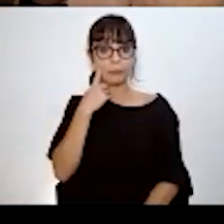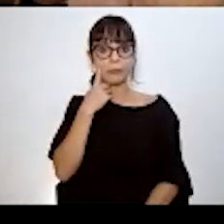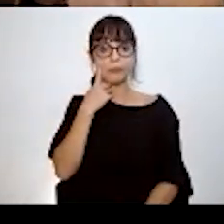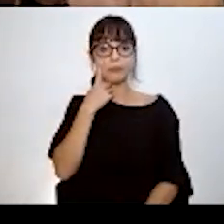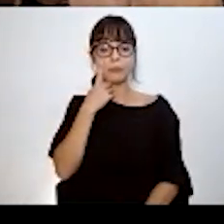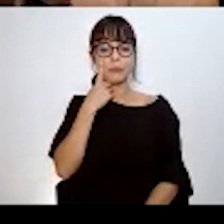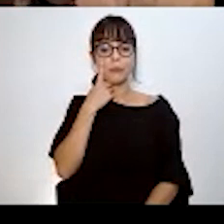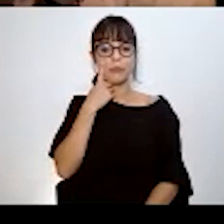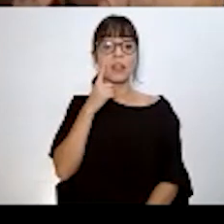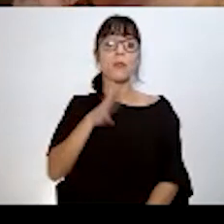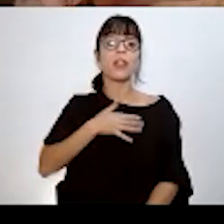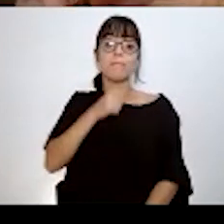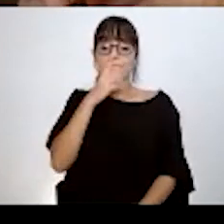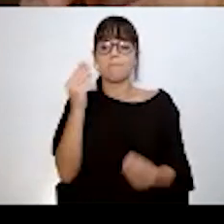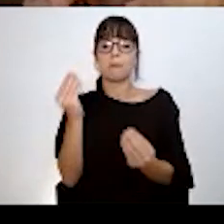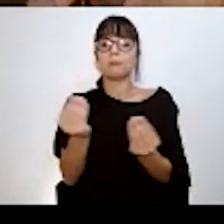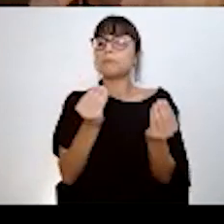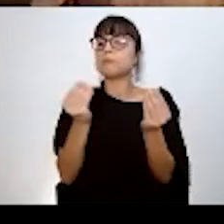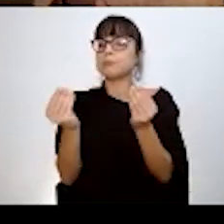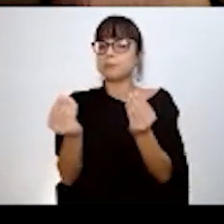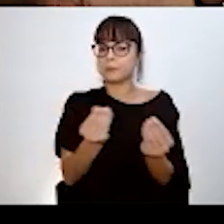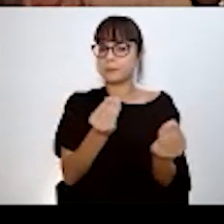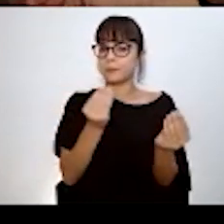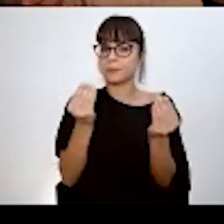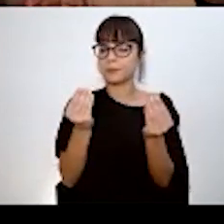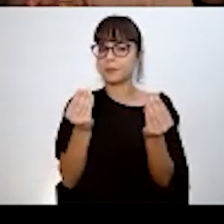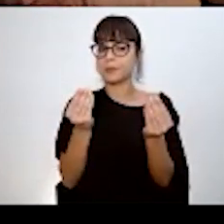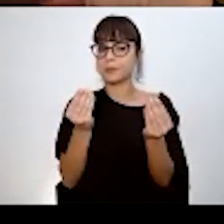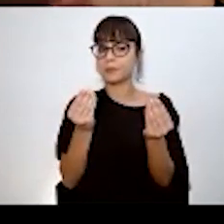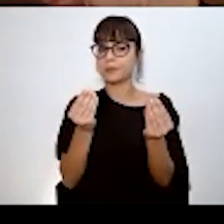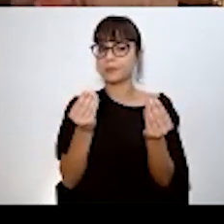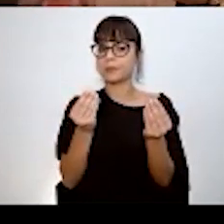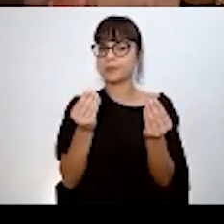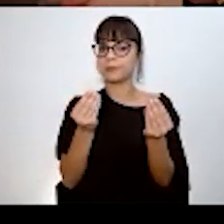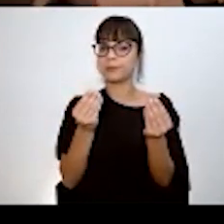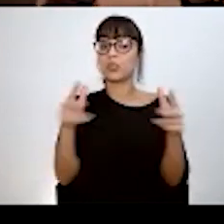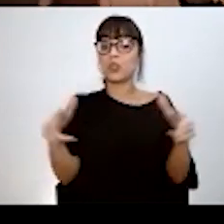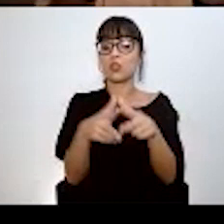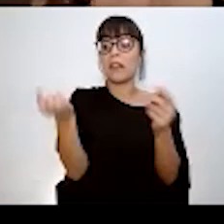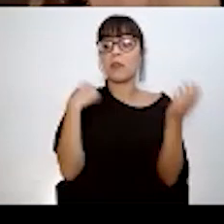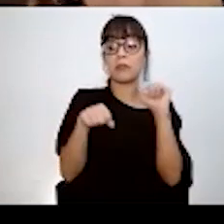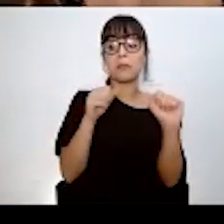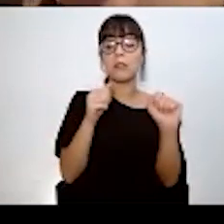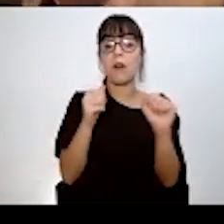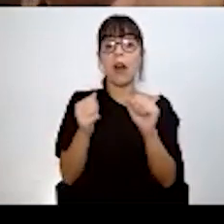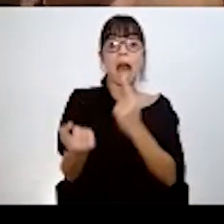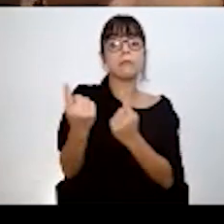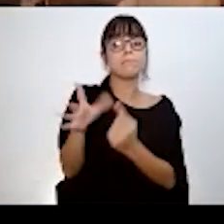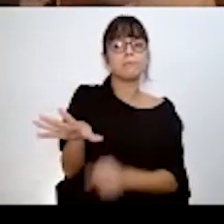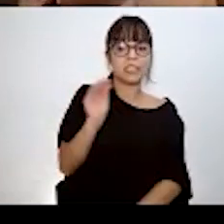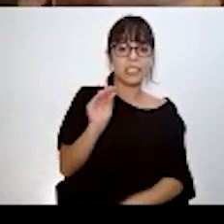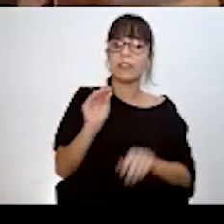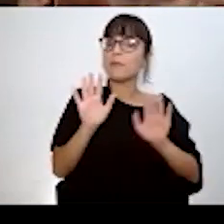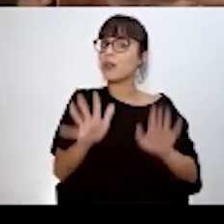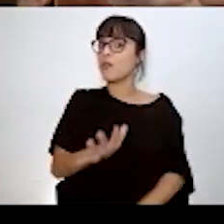modelo predictivo en el que explicar o en el que entender determinados comportamientos sociales, pero no constituyen el elemento central de la